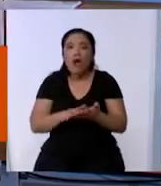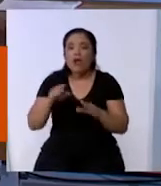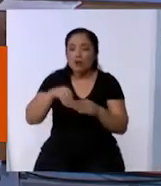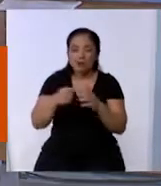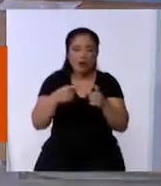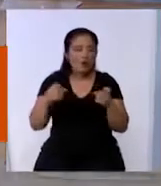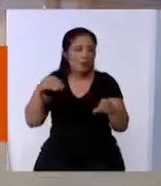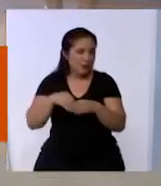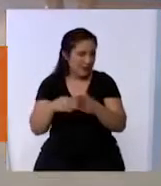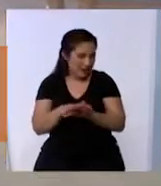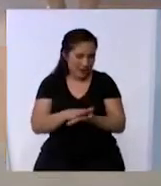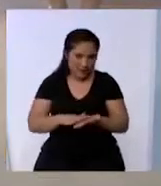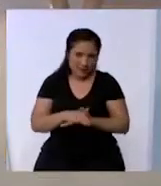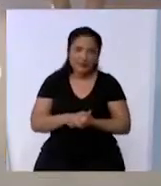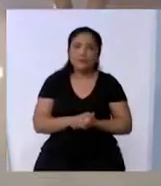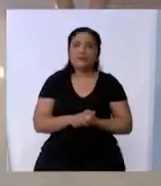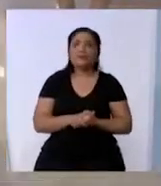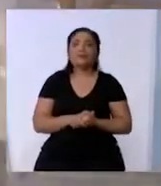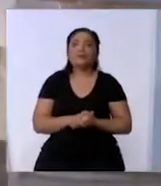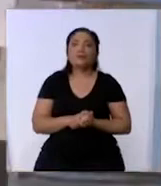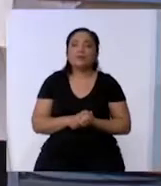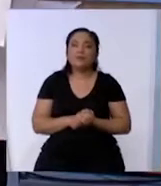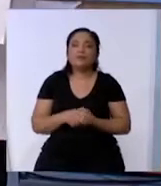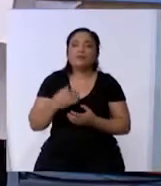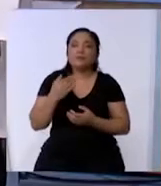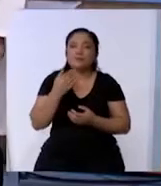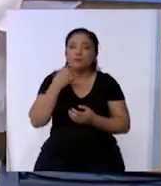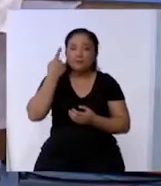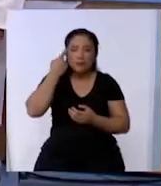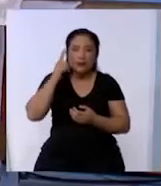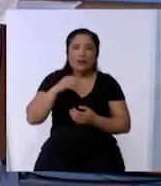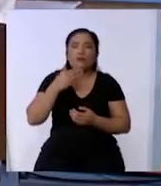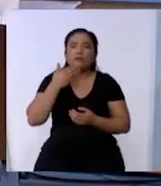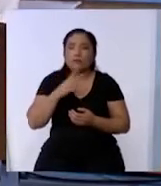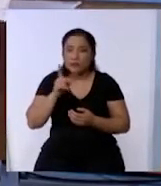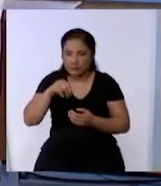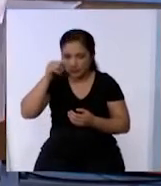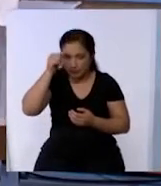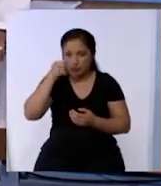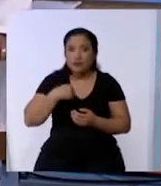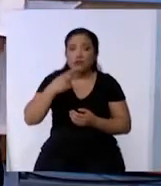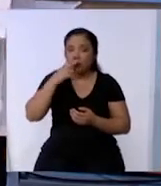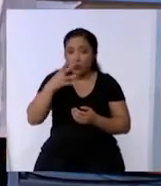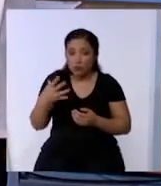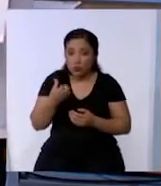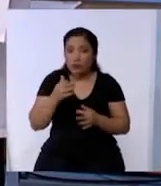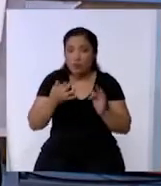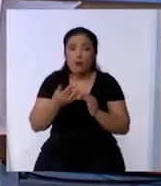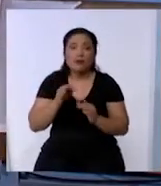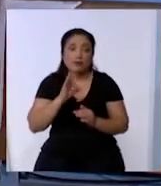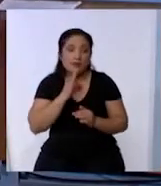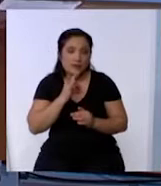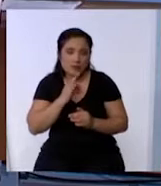gracias por tu respuesta. Para entender esta parte, debo decirles que vamos a utilizar unos símbolos que